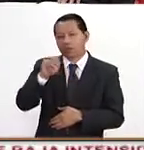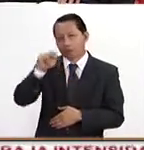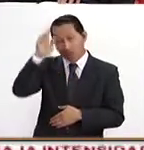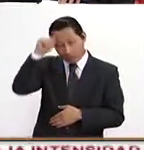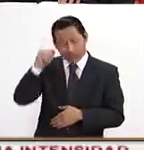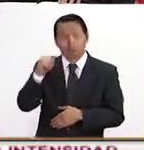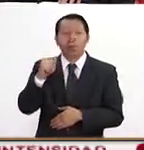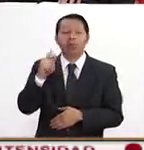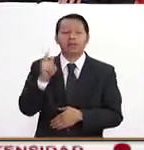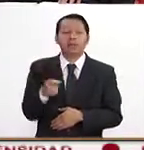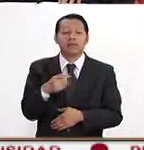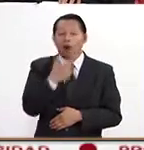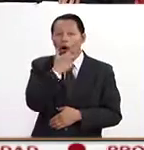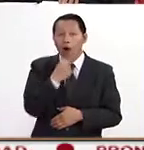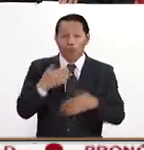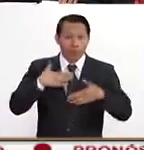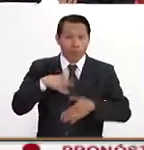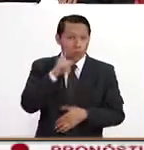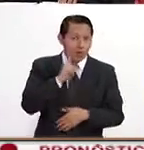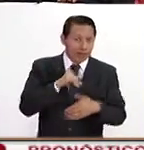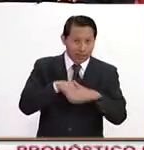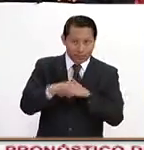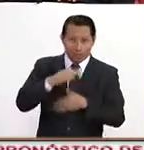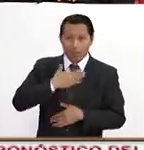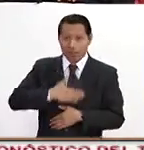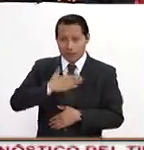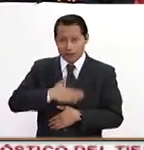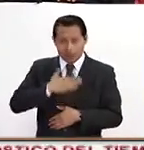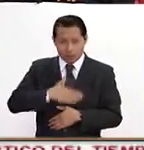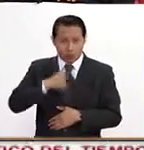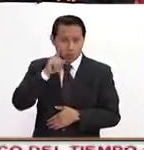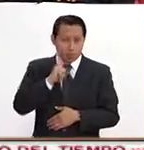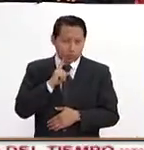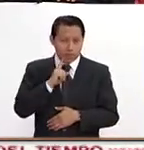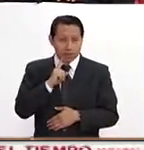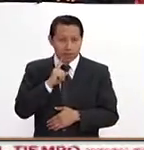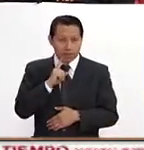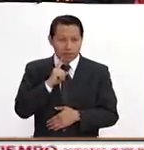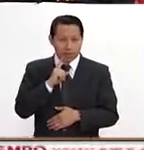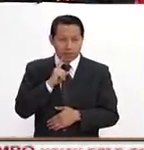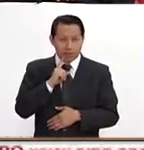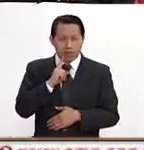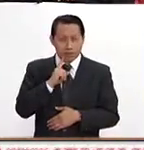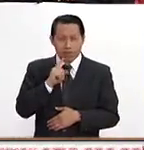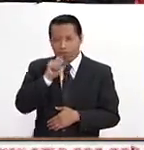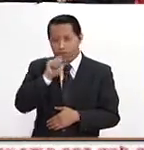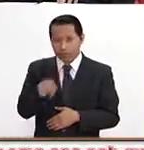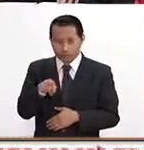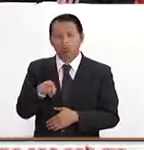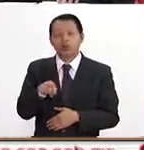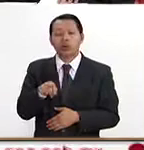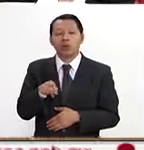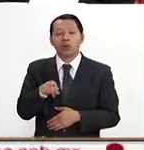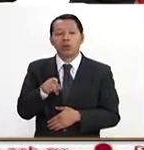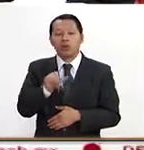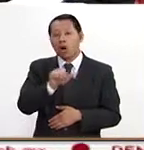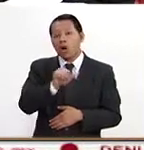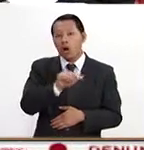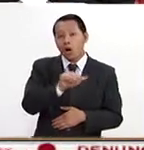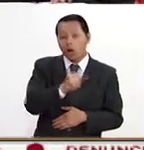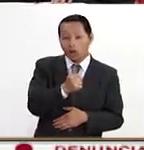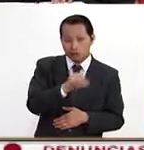que un hombre vestido mejor entre el año de perdón que un hombre vestido de mujer entre el baño de mujeres 11